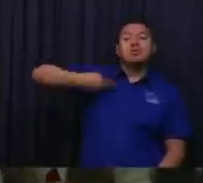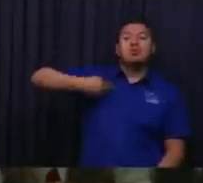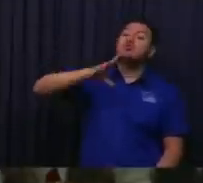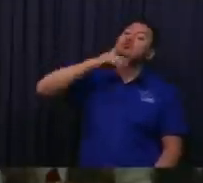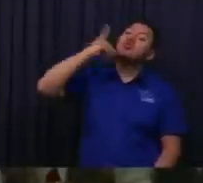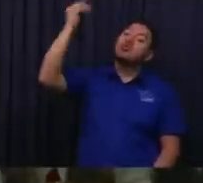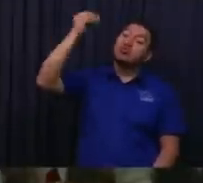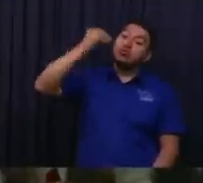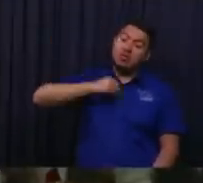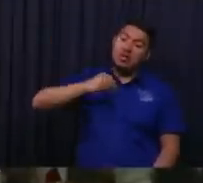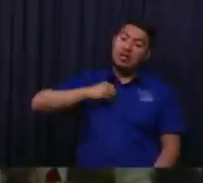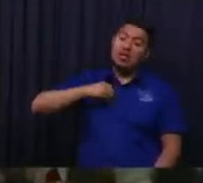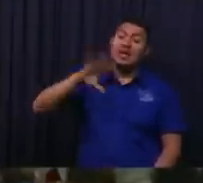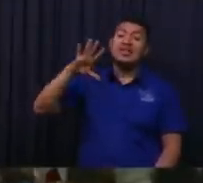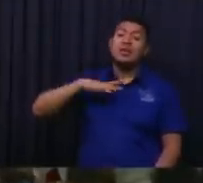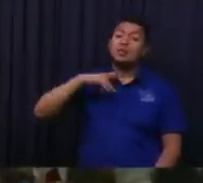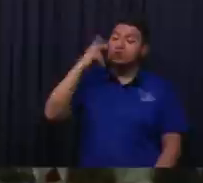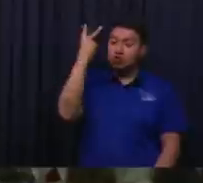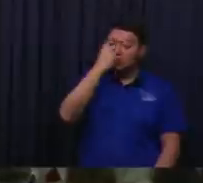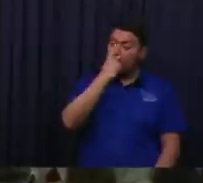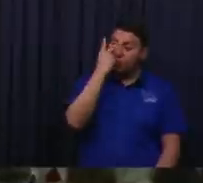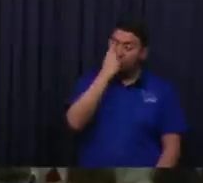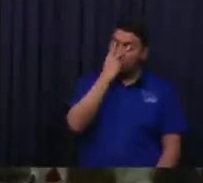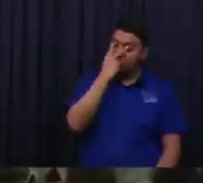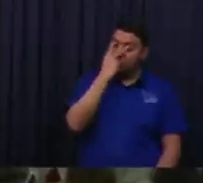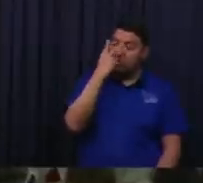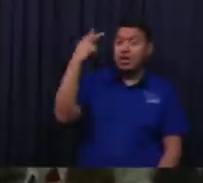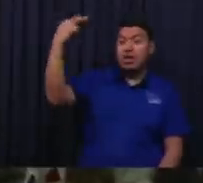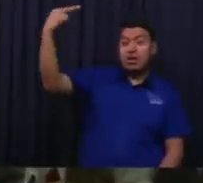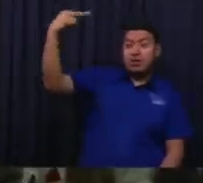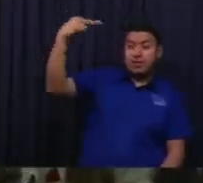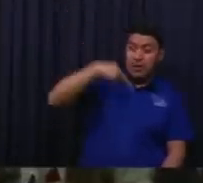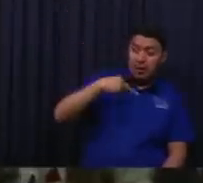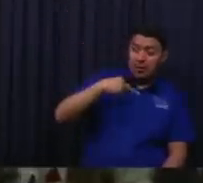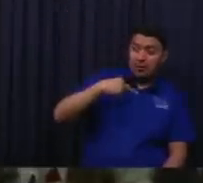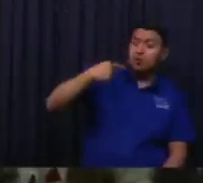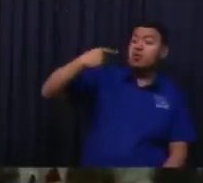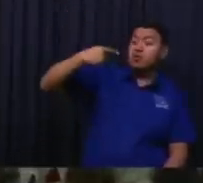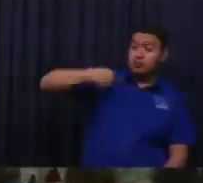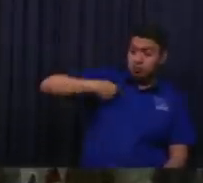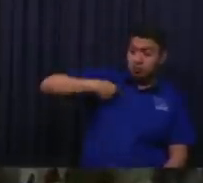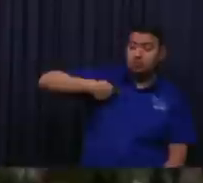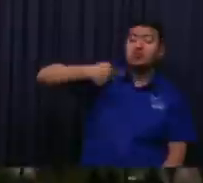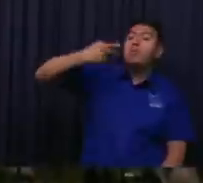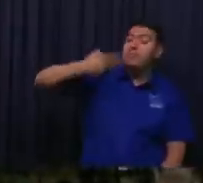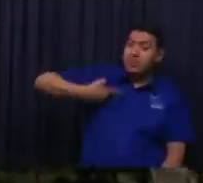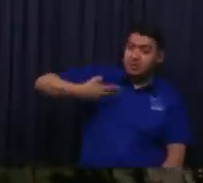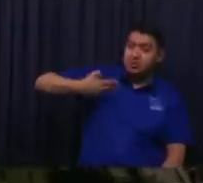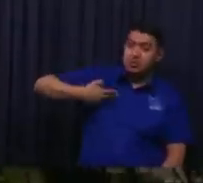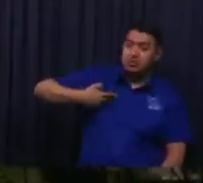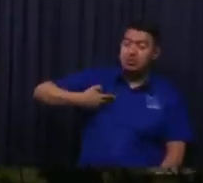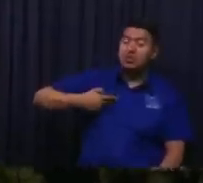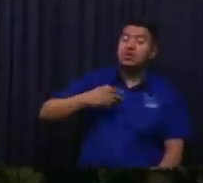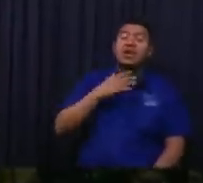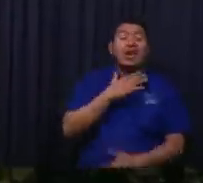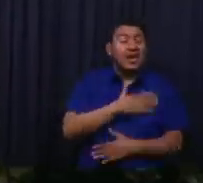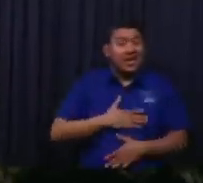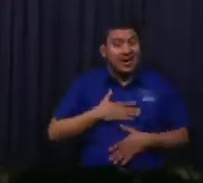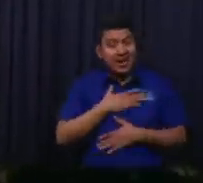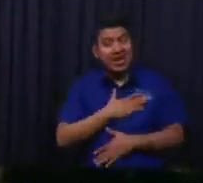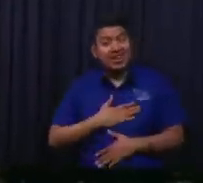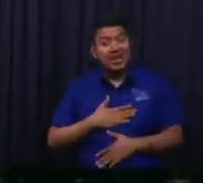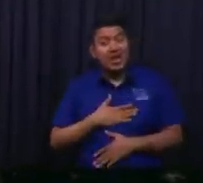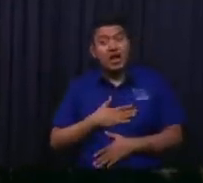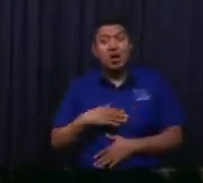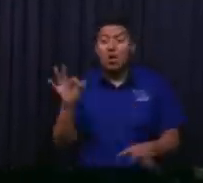ojos introspectivos, para que nosotros descubramos dentro de nosotros mismos lo que no le agrada al Señor y lo